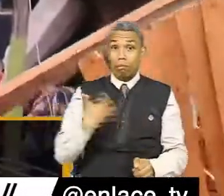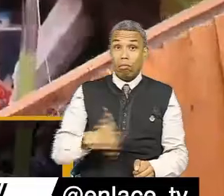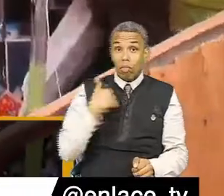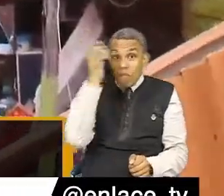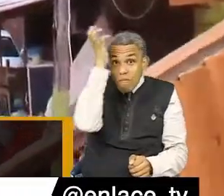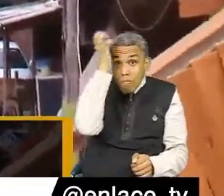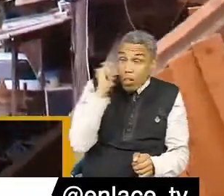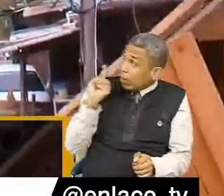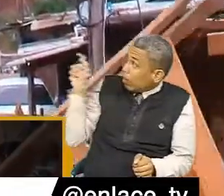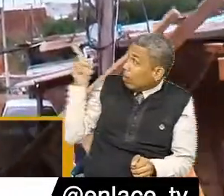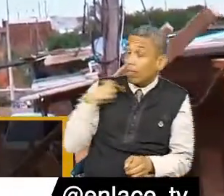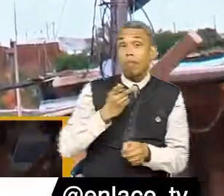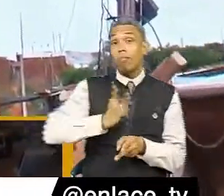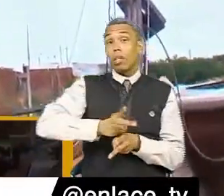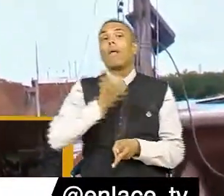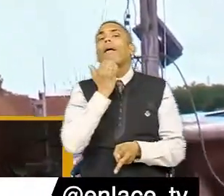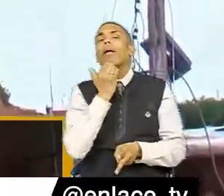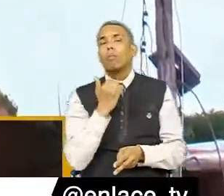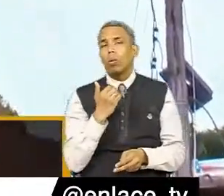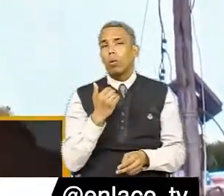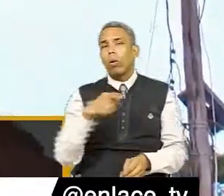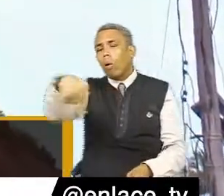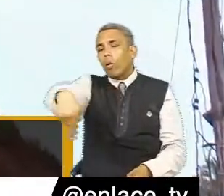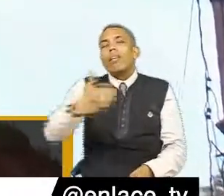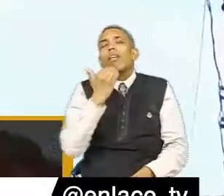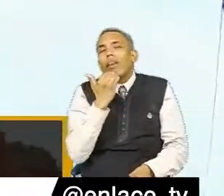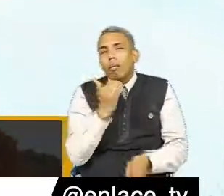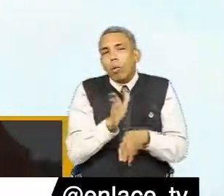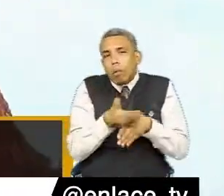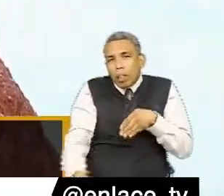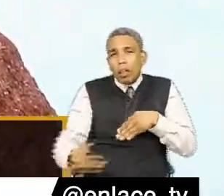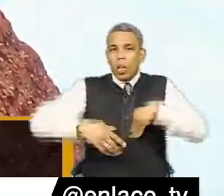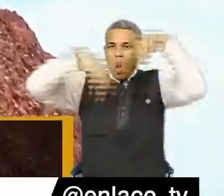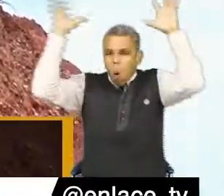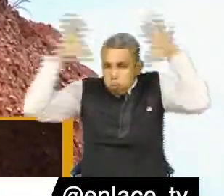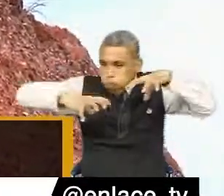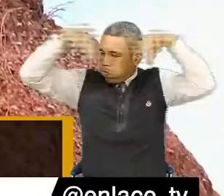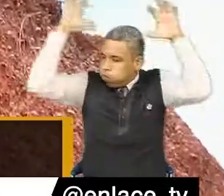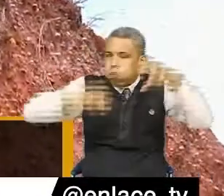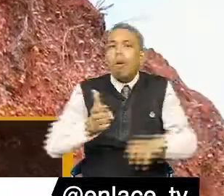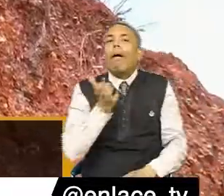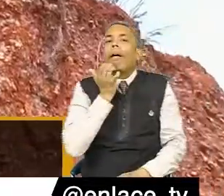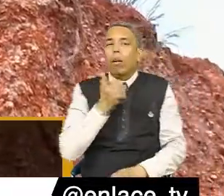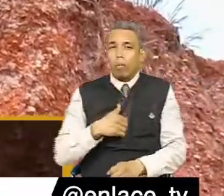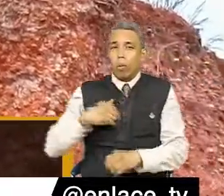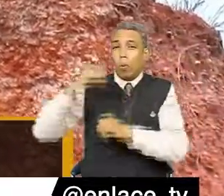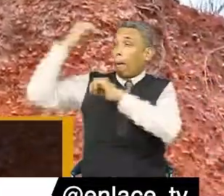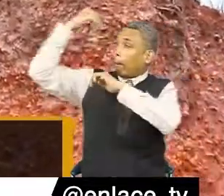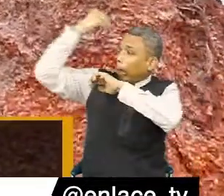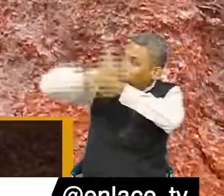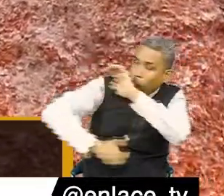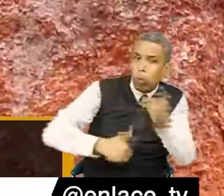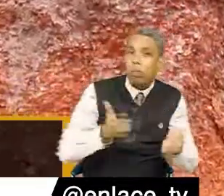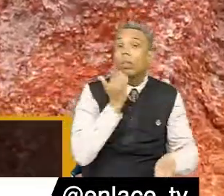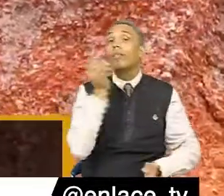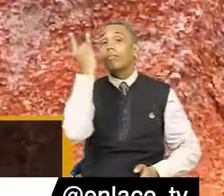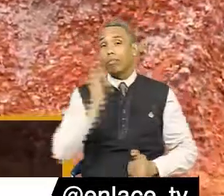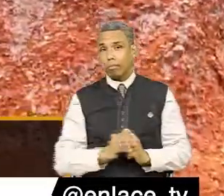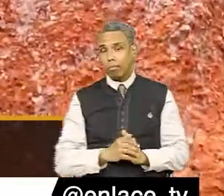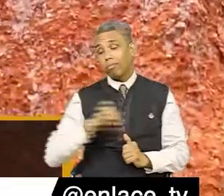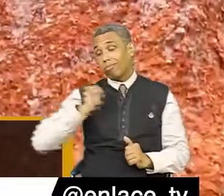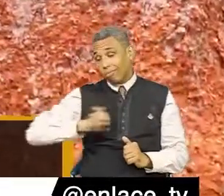comunidad de pronto sigue lloviendo se sigue derrumbando este terreno efectivamente cómo se le habilitó por la parte de atrás lo más probable es que se